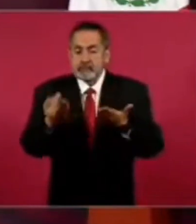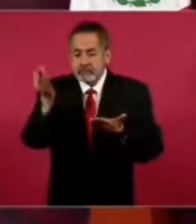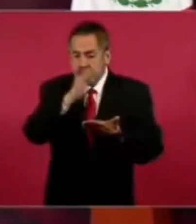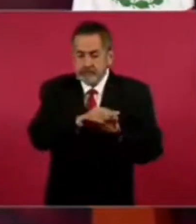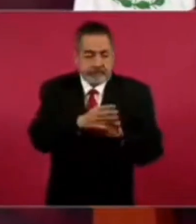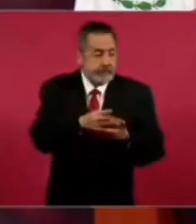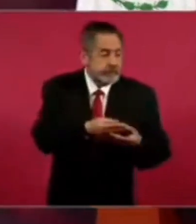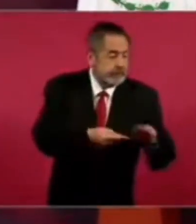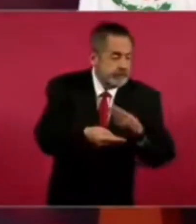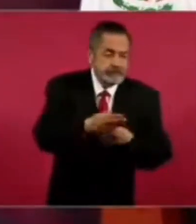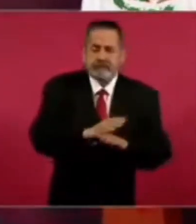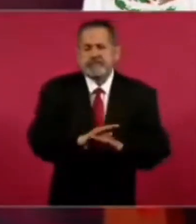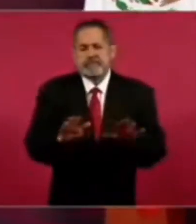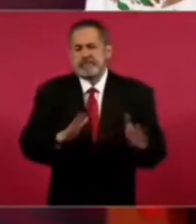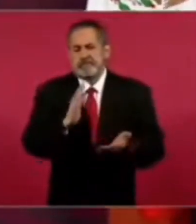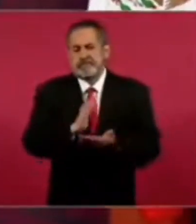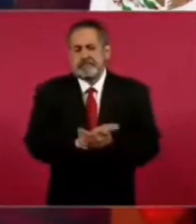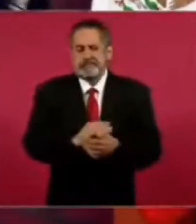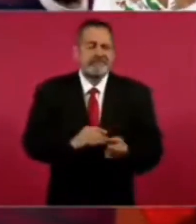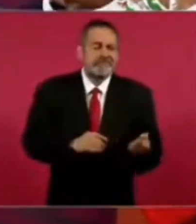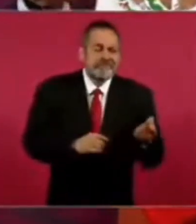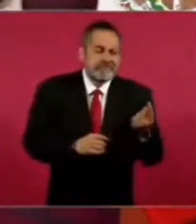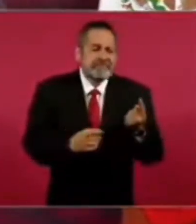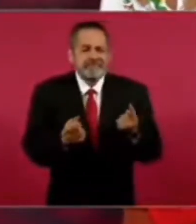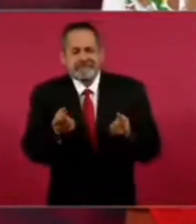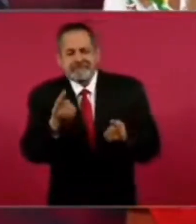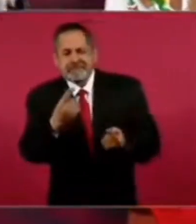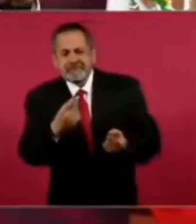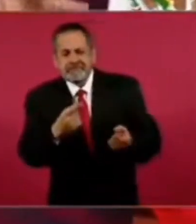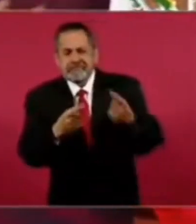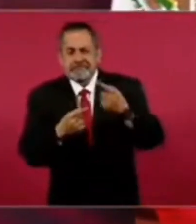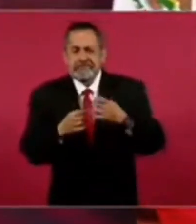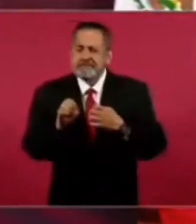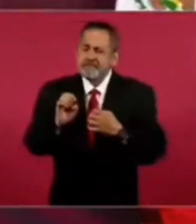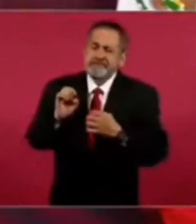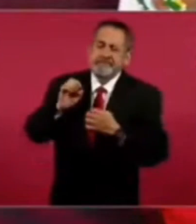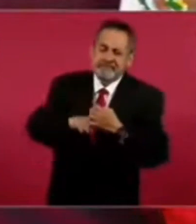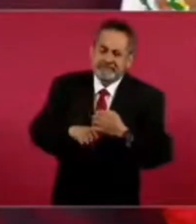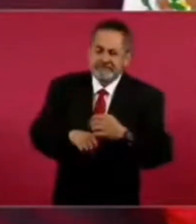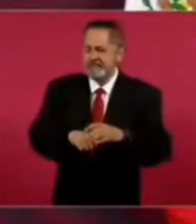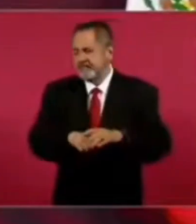deben de haber ahí algunos, ¿no?, que todavía engañan, pero